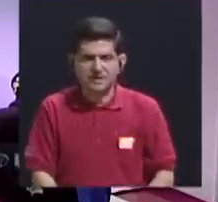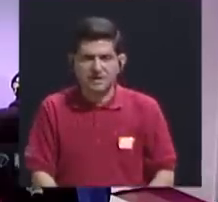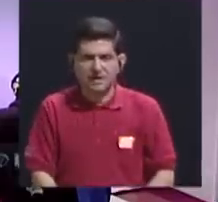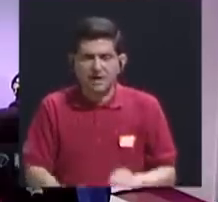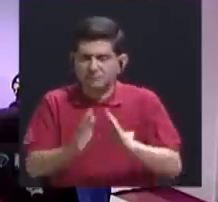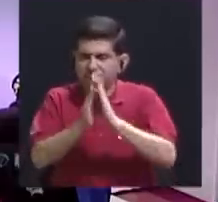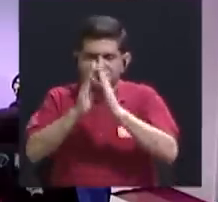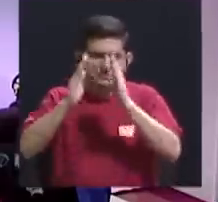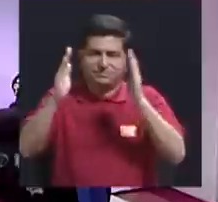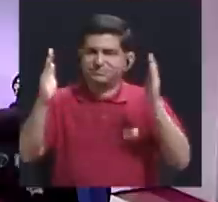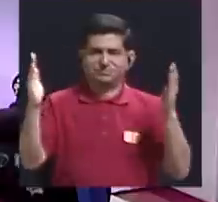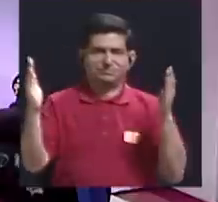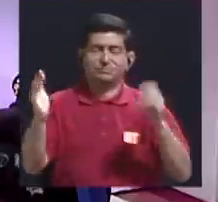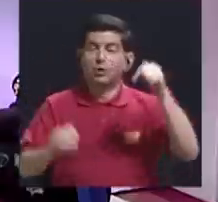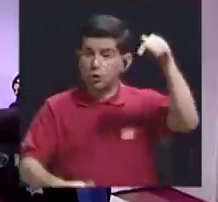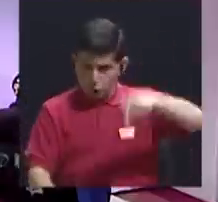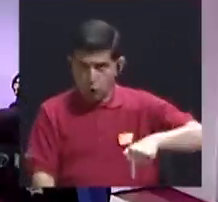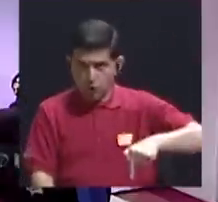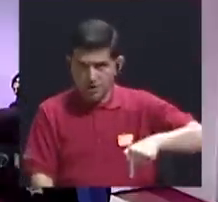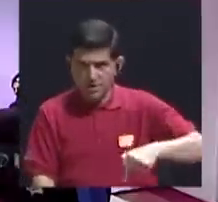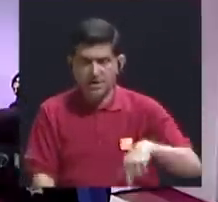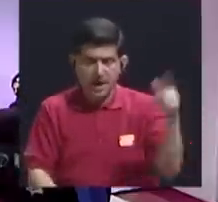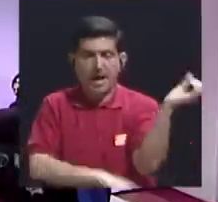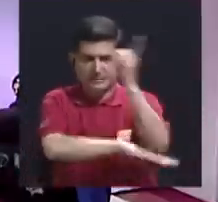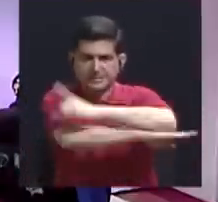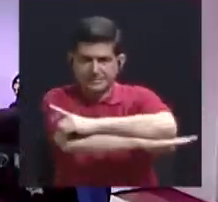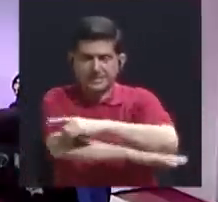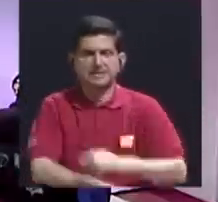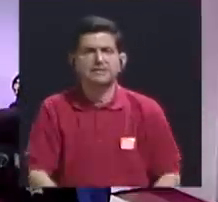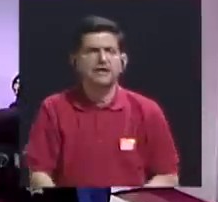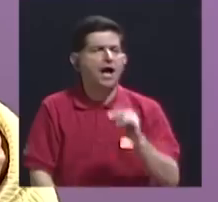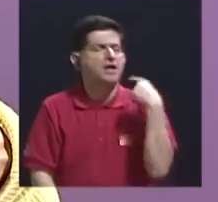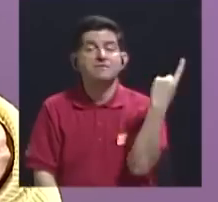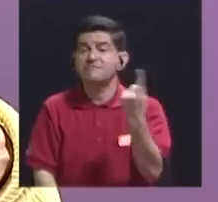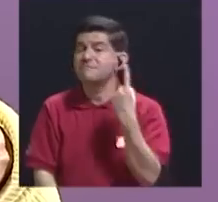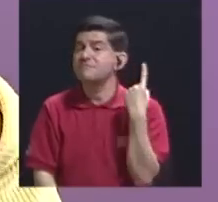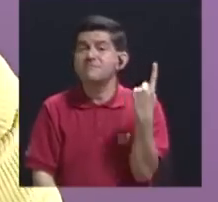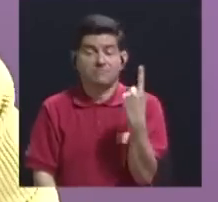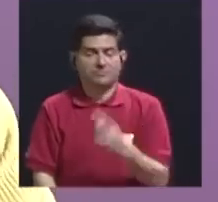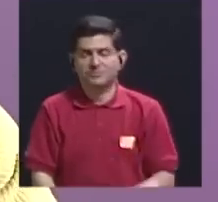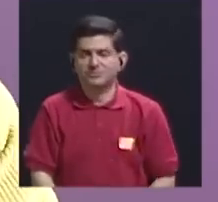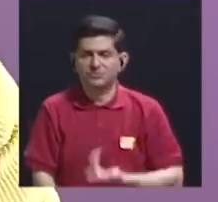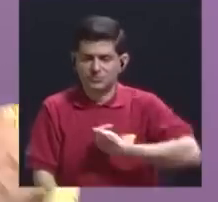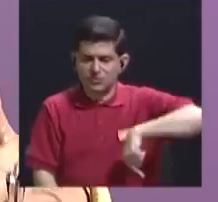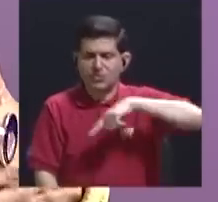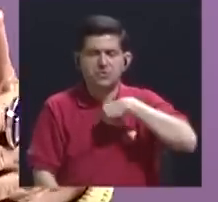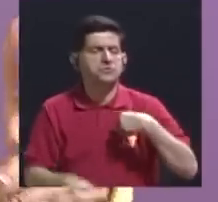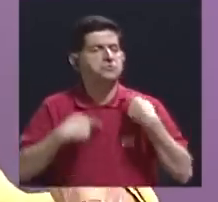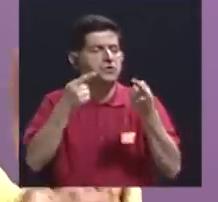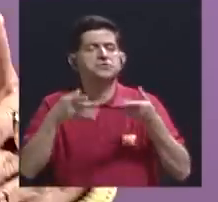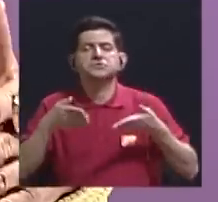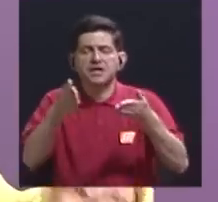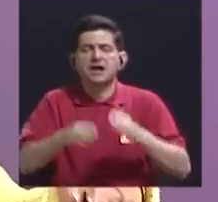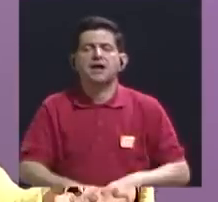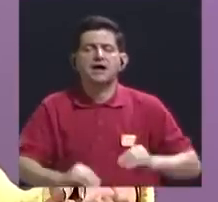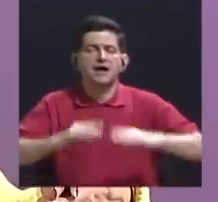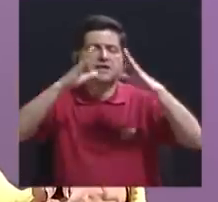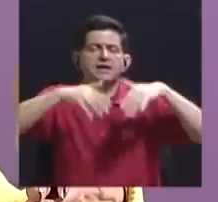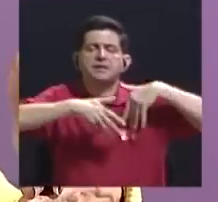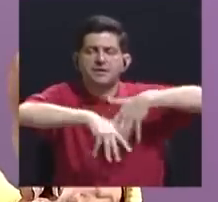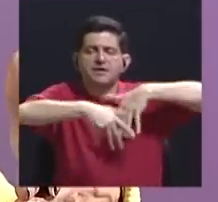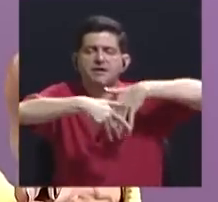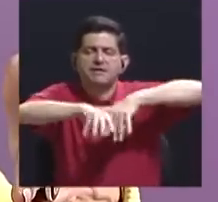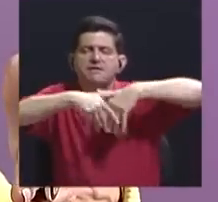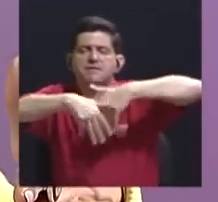amplio verdad hoy en este día no únicamente hemos sido a la calle en la mañana a la marcha